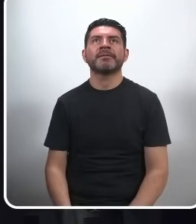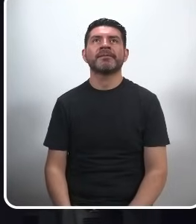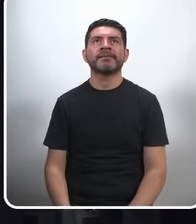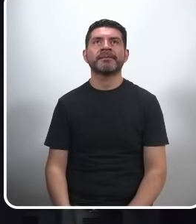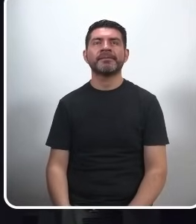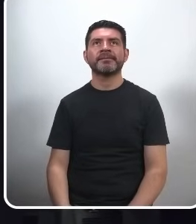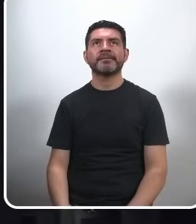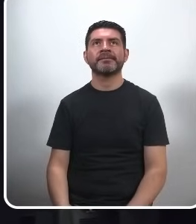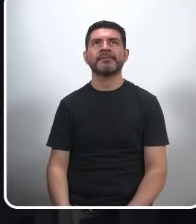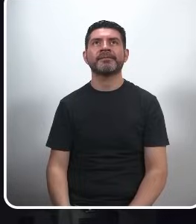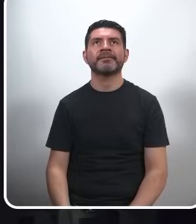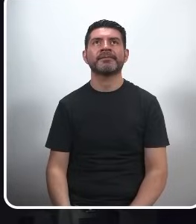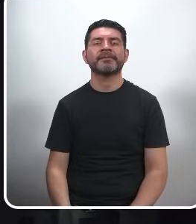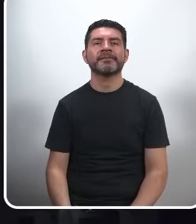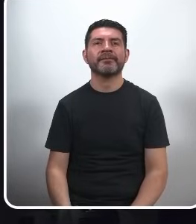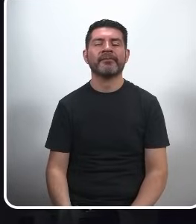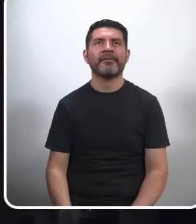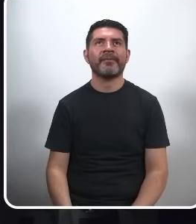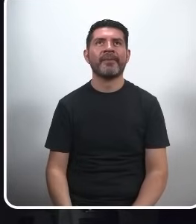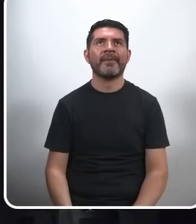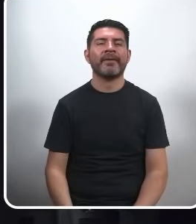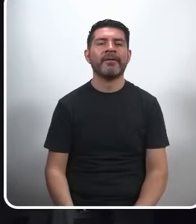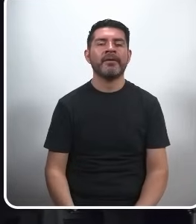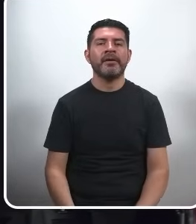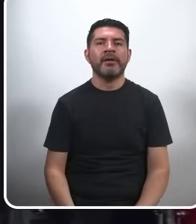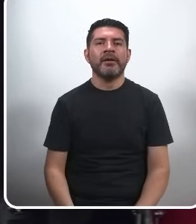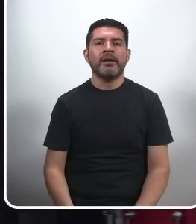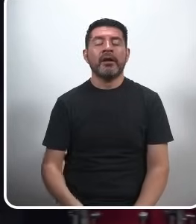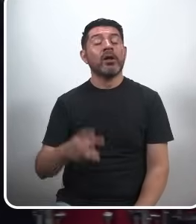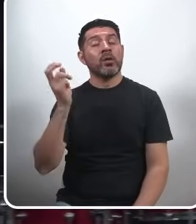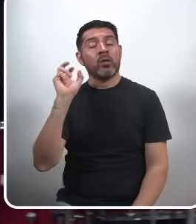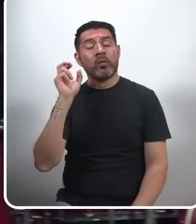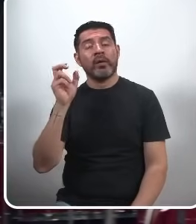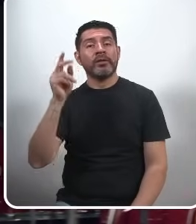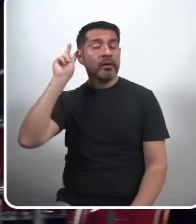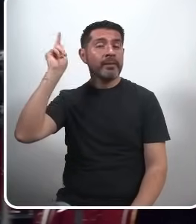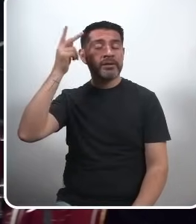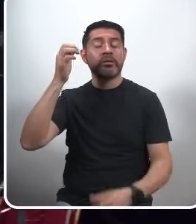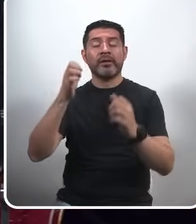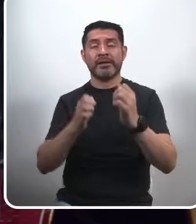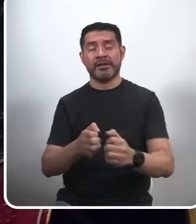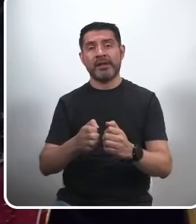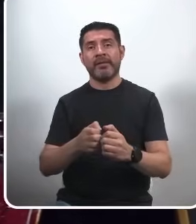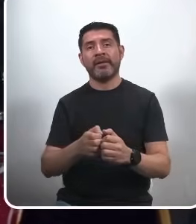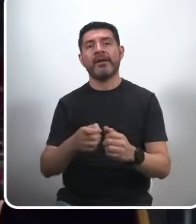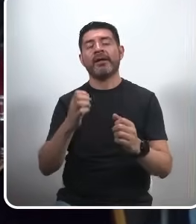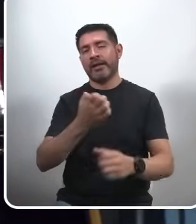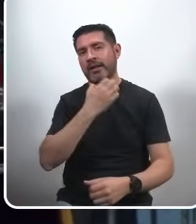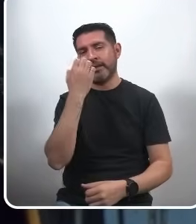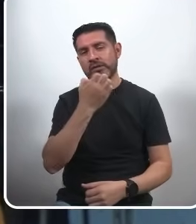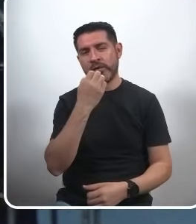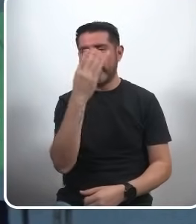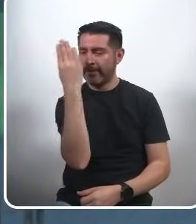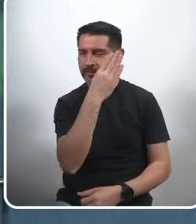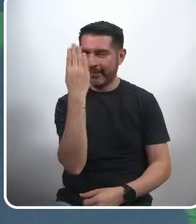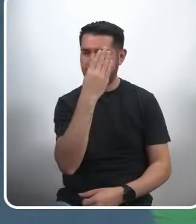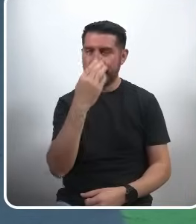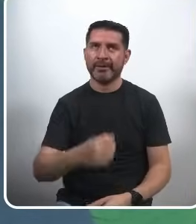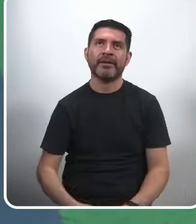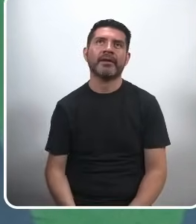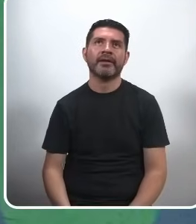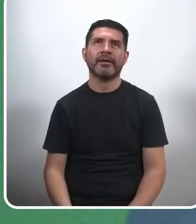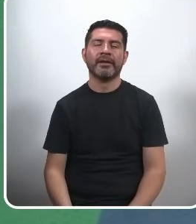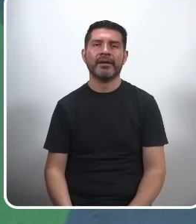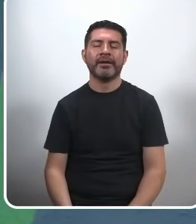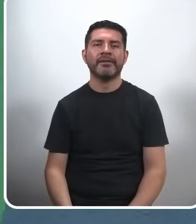Qué pretendientes. Mientras yo estaba en el Instituto Bíblico, lejos en Nueva York, sí, no andábamos todavía, no quería conmigo, pero había